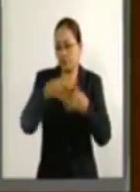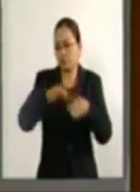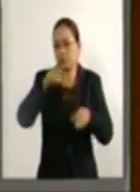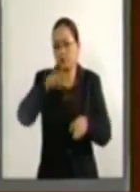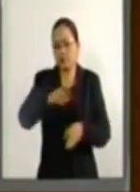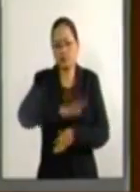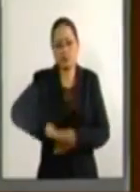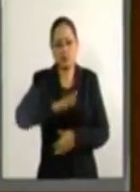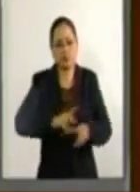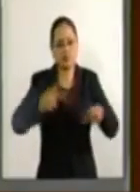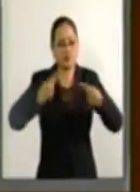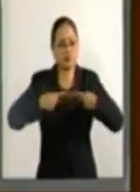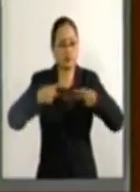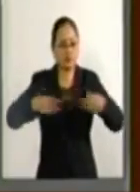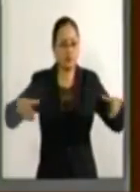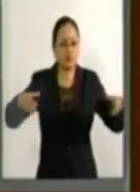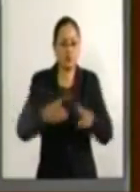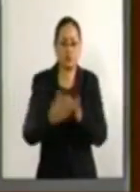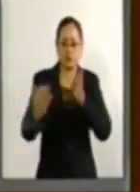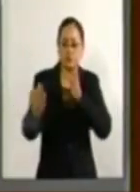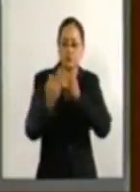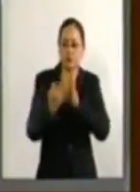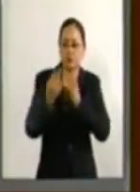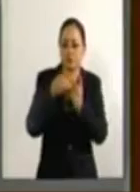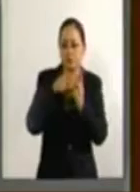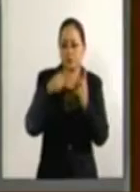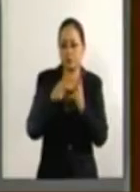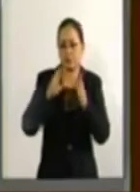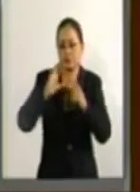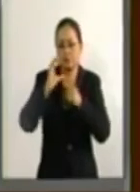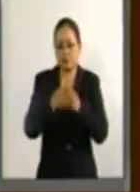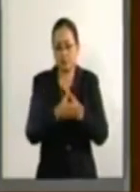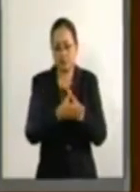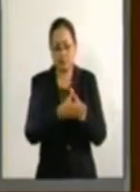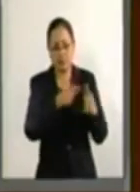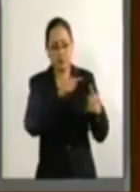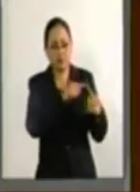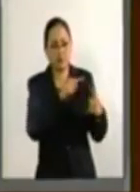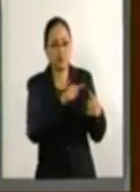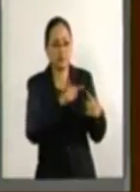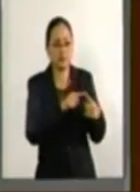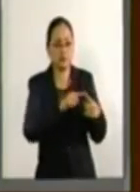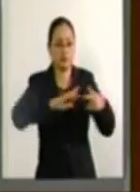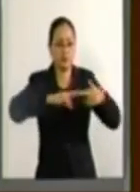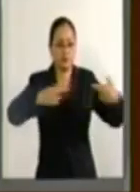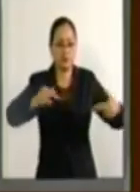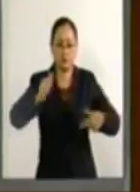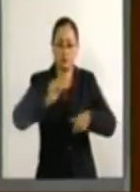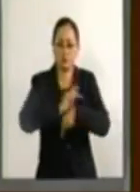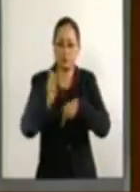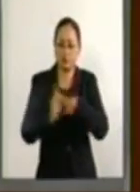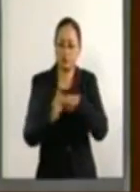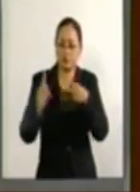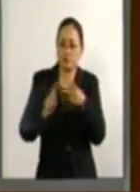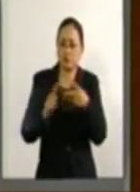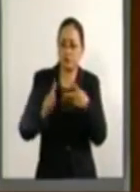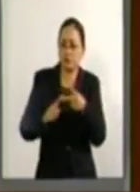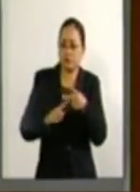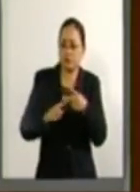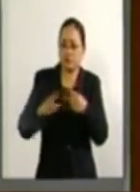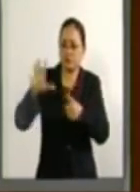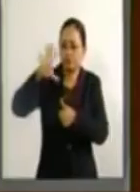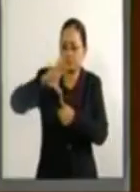ciudadanos que comparecieron en las dos comisiones, en la Comisión General de Relaciones Exteriores como en la de América